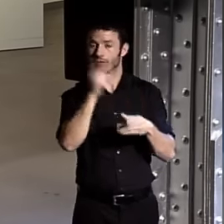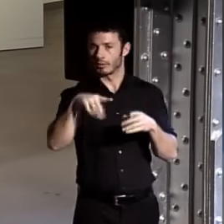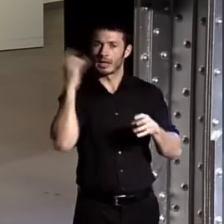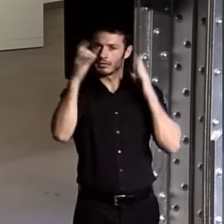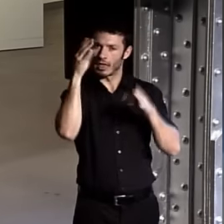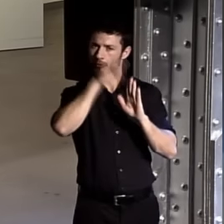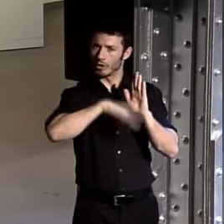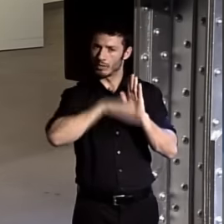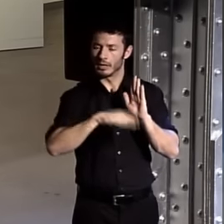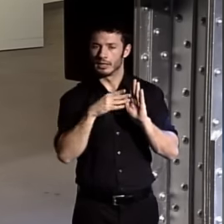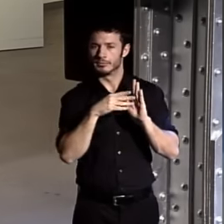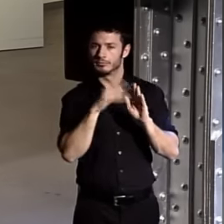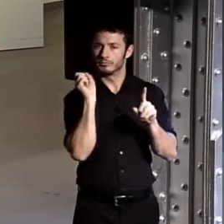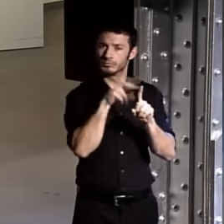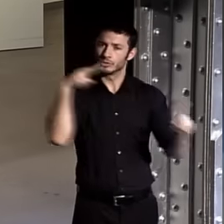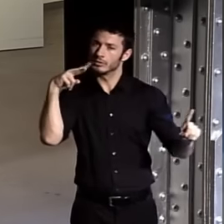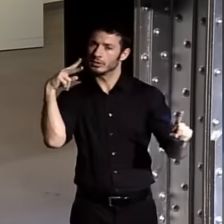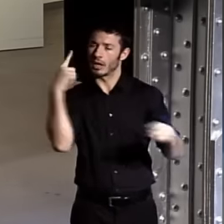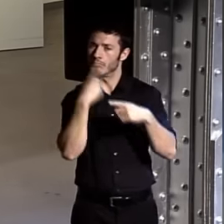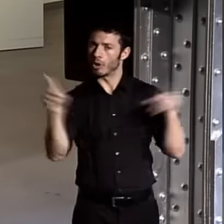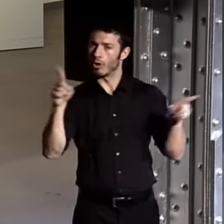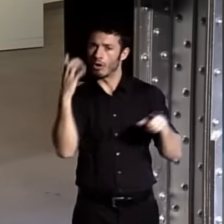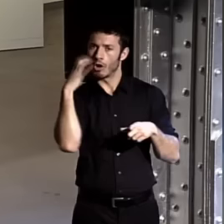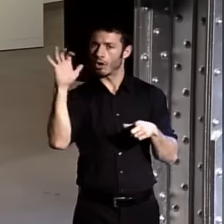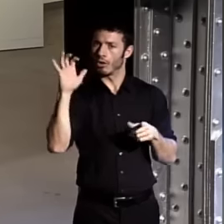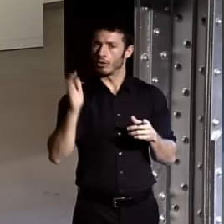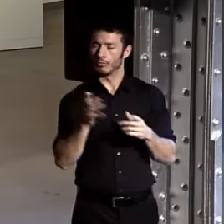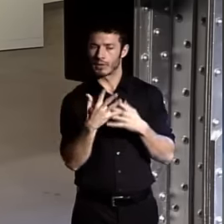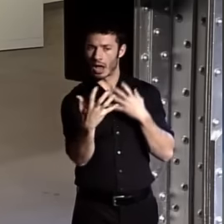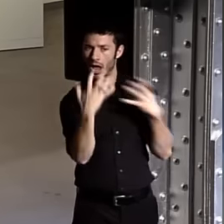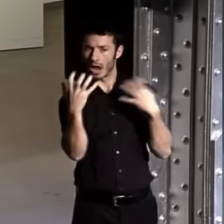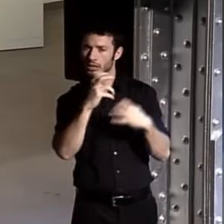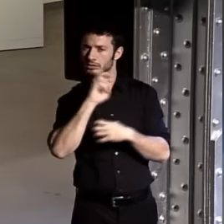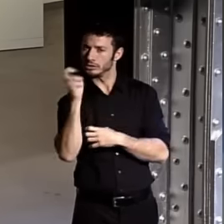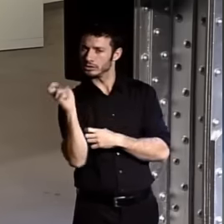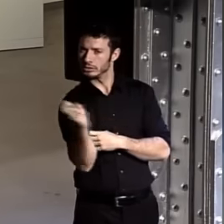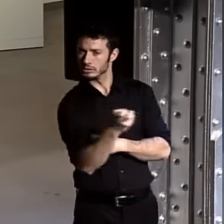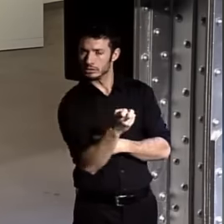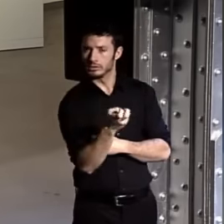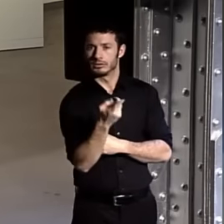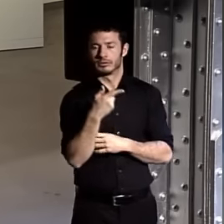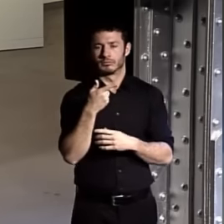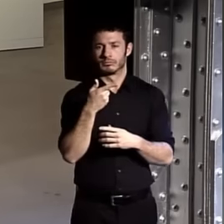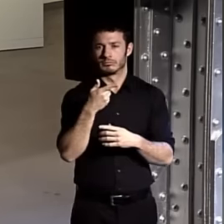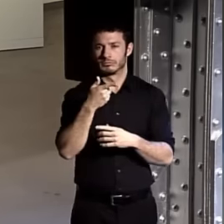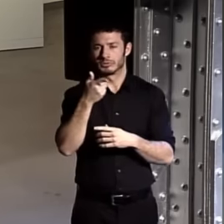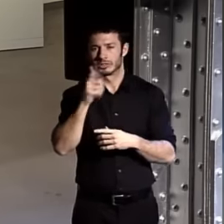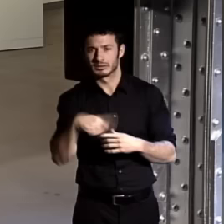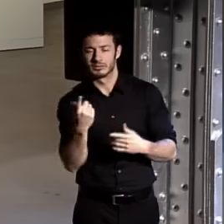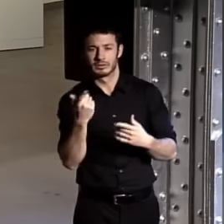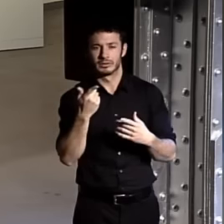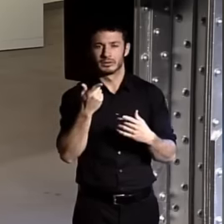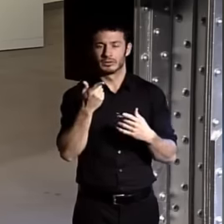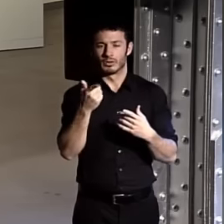eh enfoques muy distintos eh artes muy variados disciplinas muy variadas Y eso